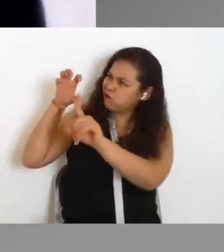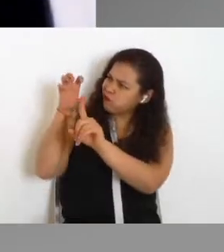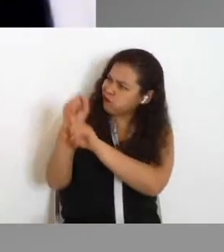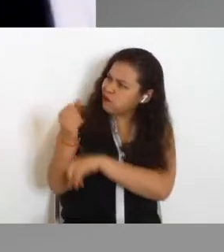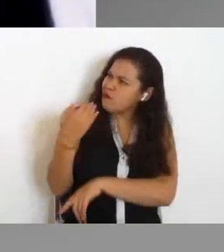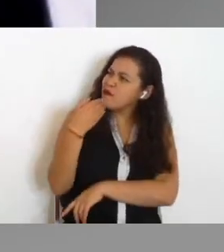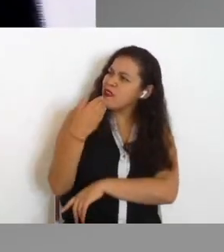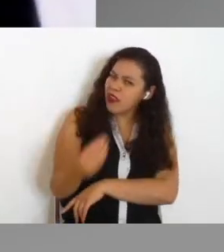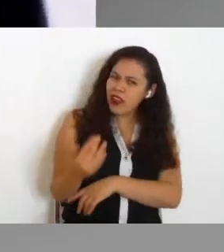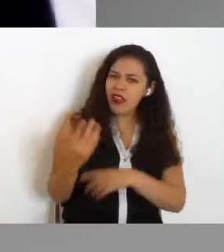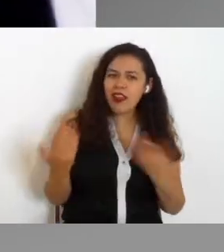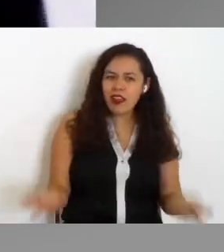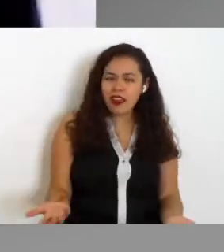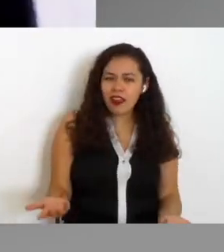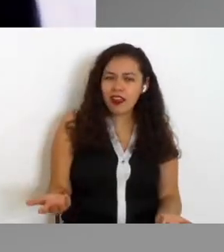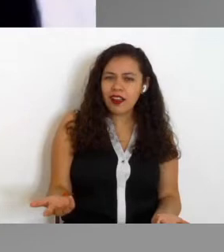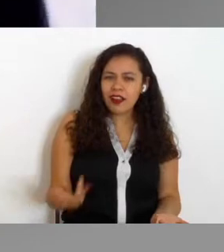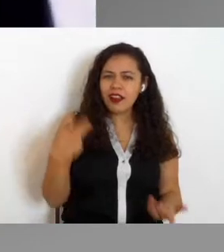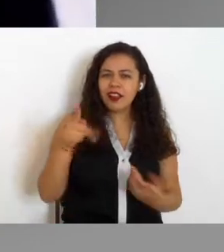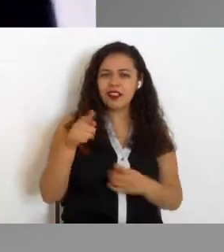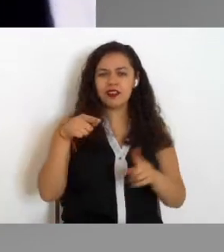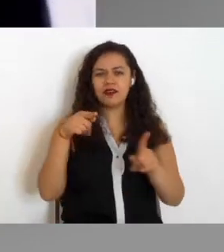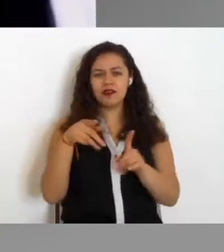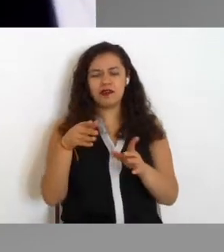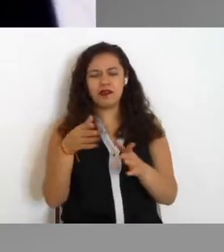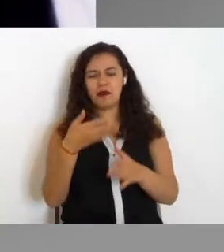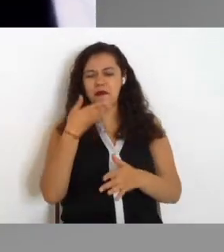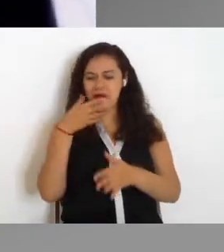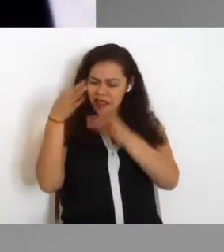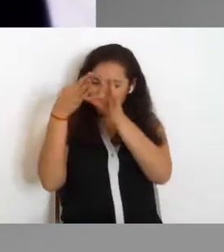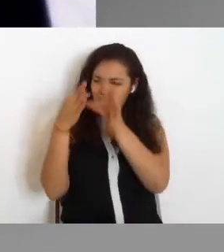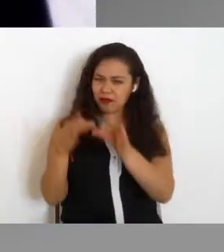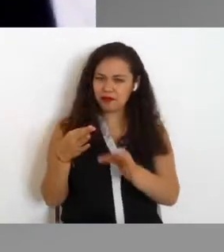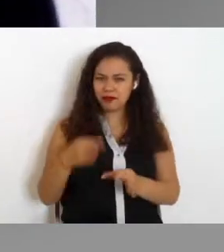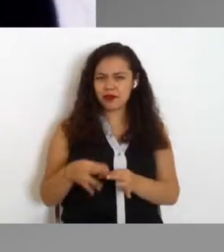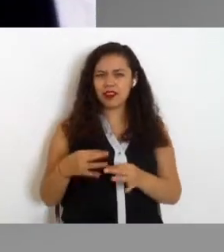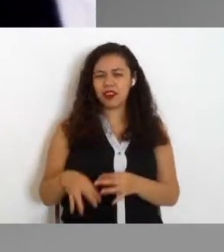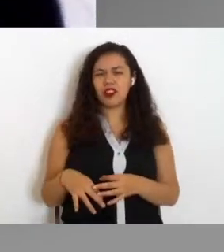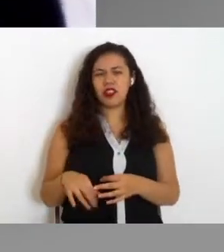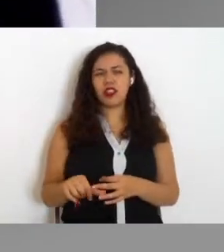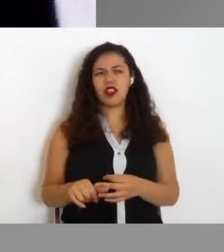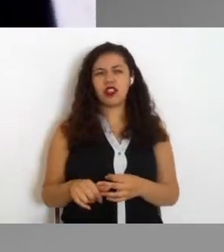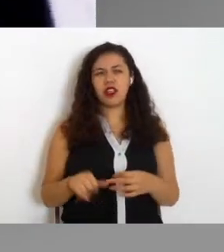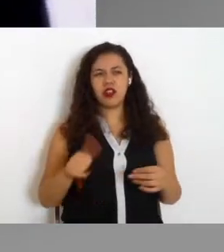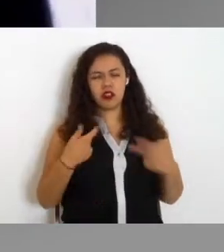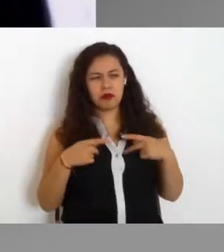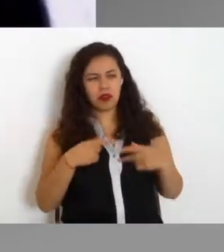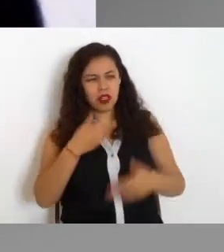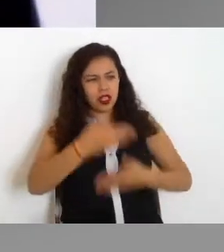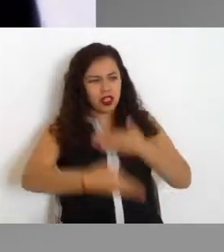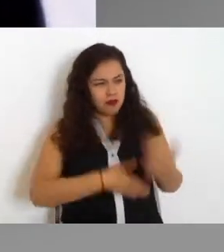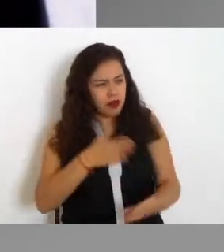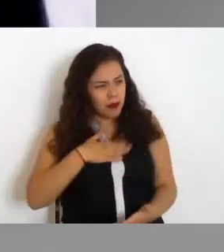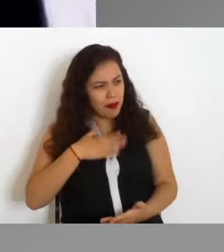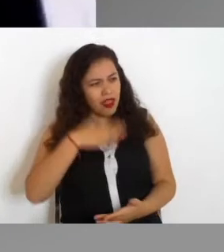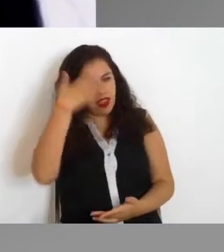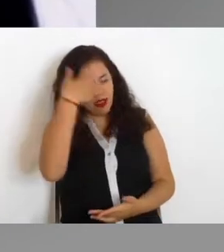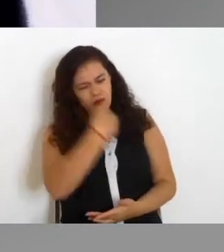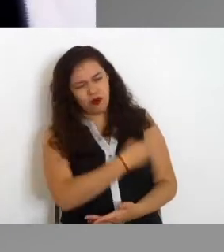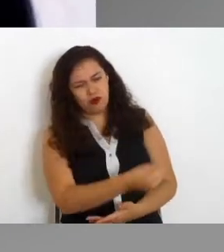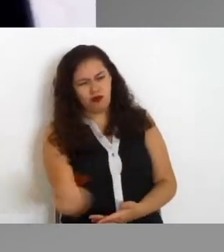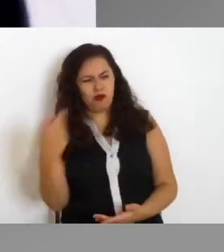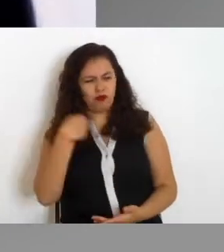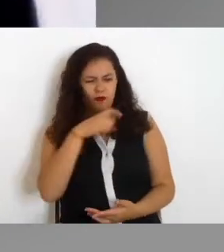está cumpliendo su propósito, que pone al servicio de los demás sus dones, sus talentos. Entonces, esa es una forma